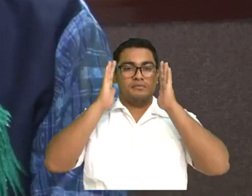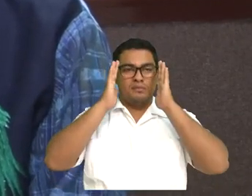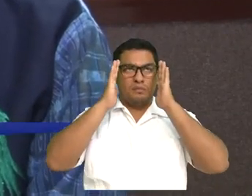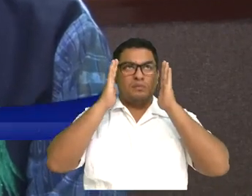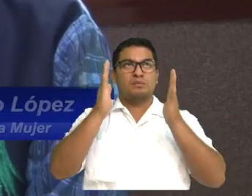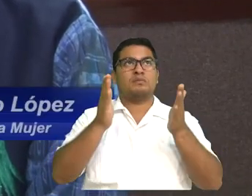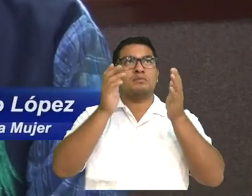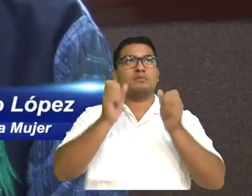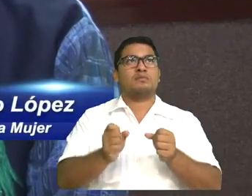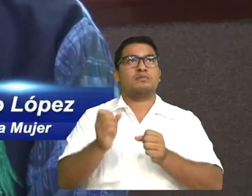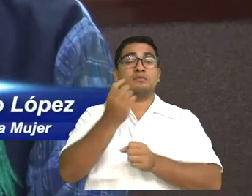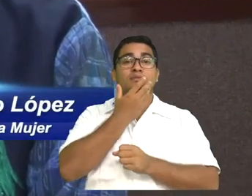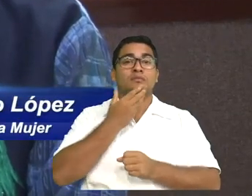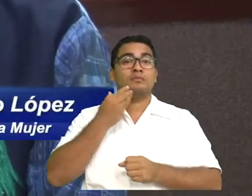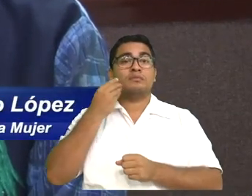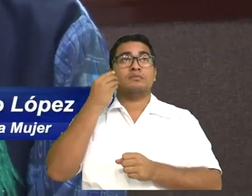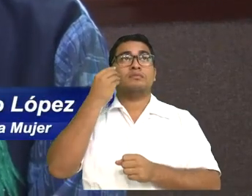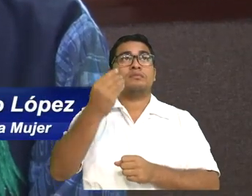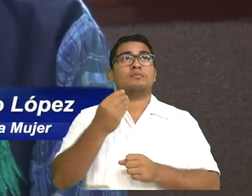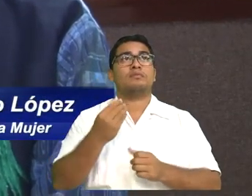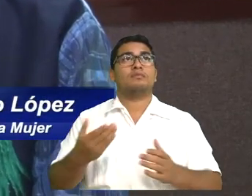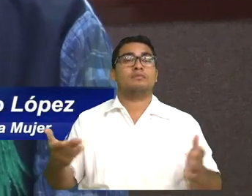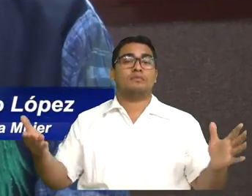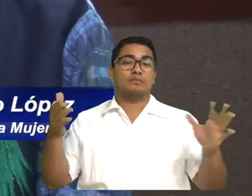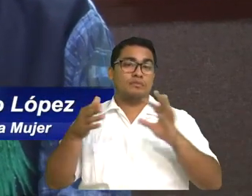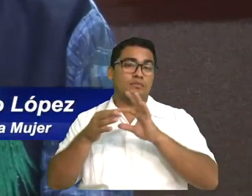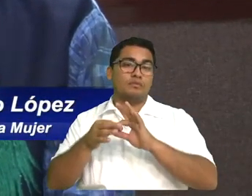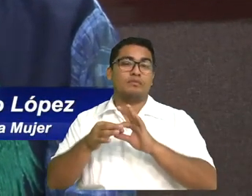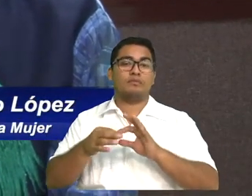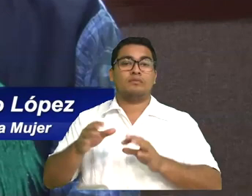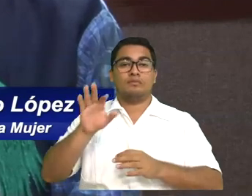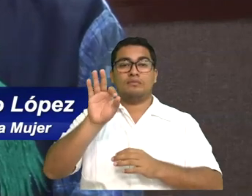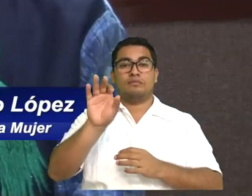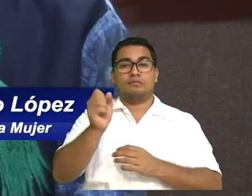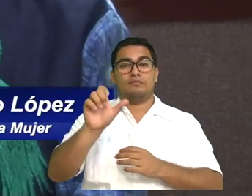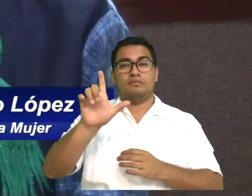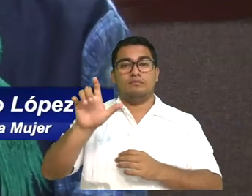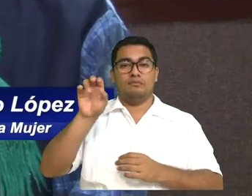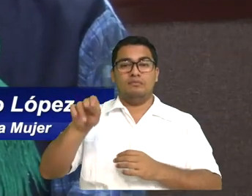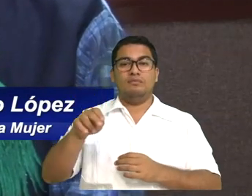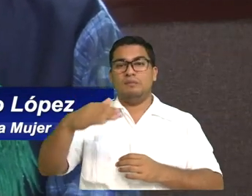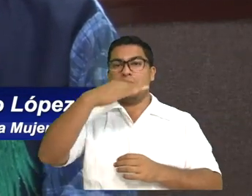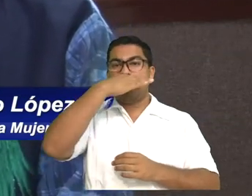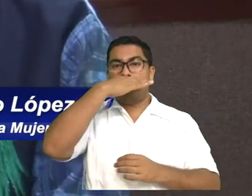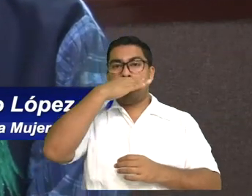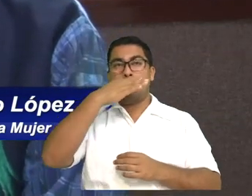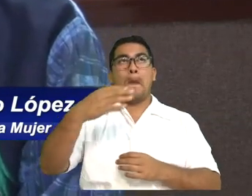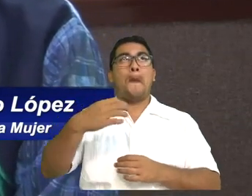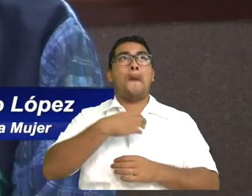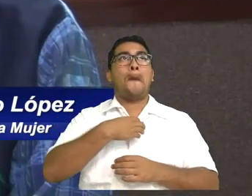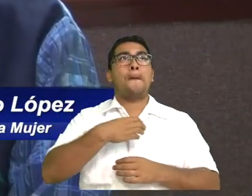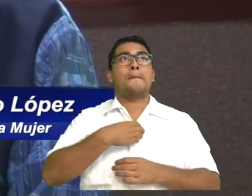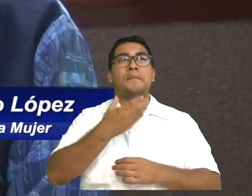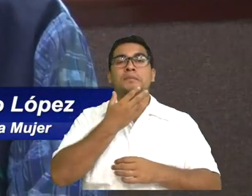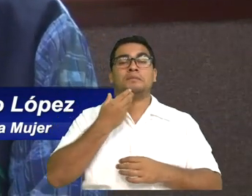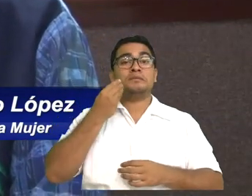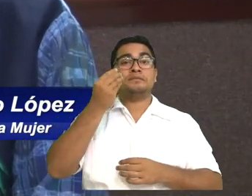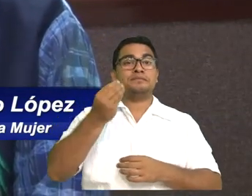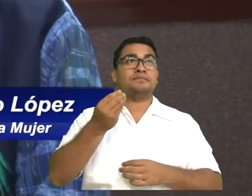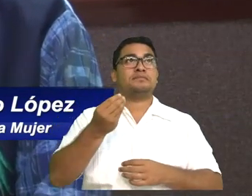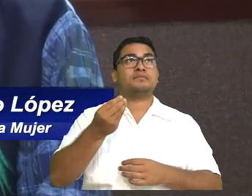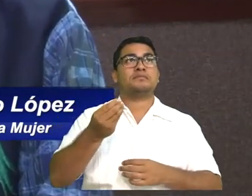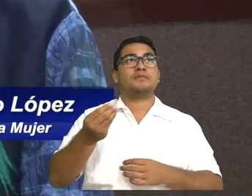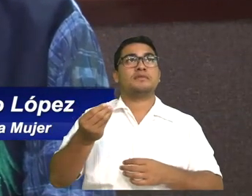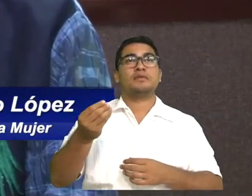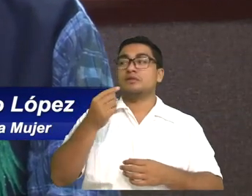adolescencia se integró al Frente Sandinista y fue parte de esa generación de jóvenes que